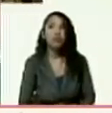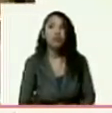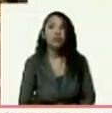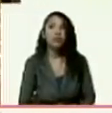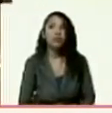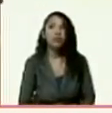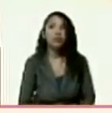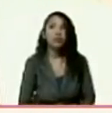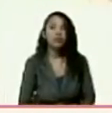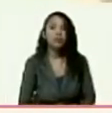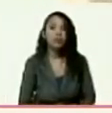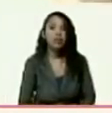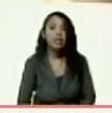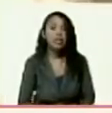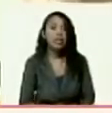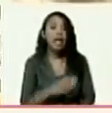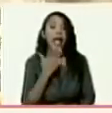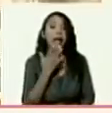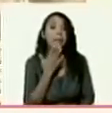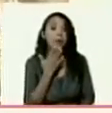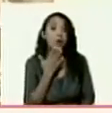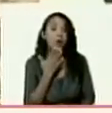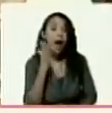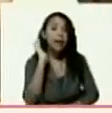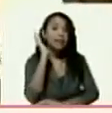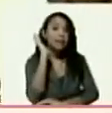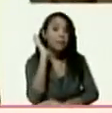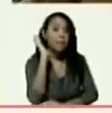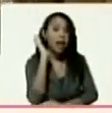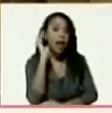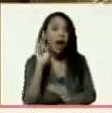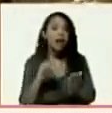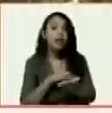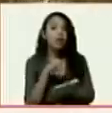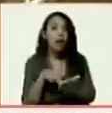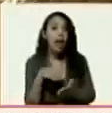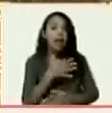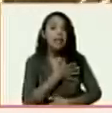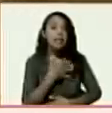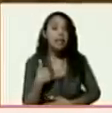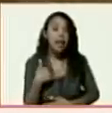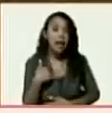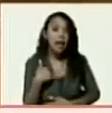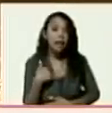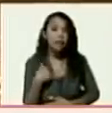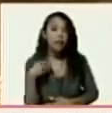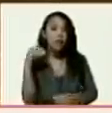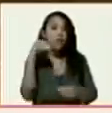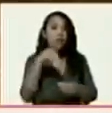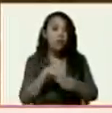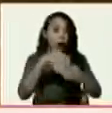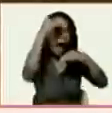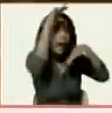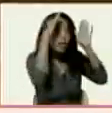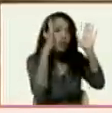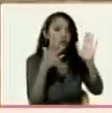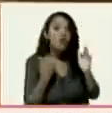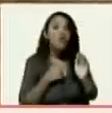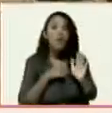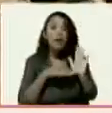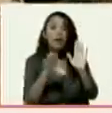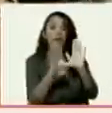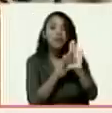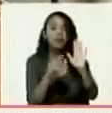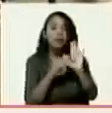Si la Asamblea Nacional quiere entrar en esa, en acato de nuestras leyes, pasa